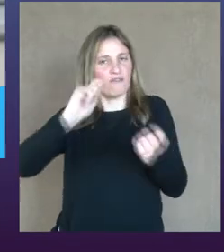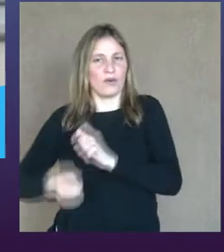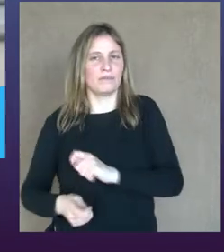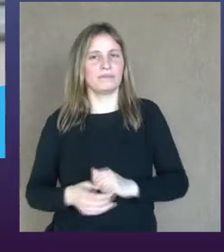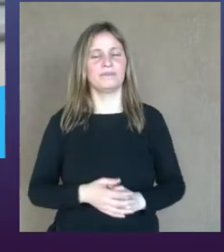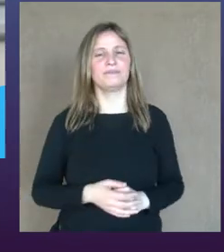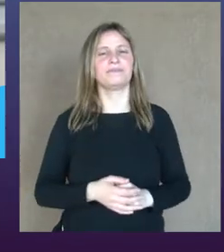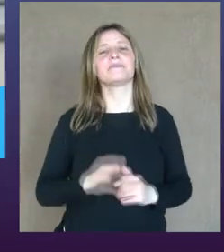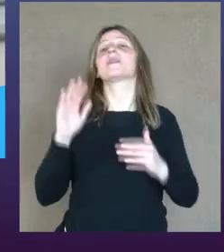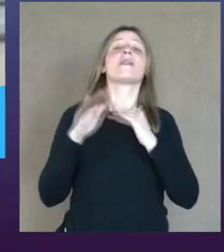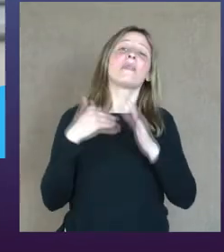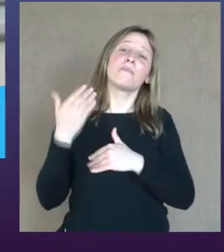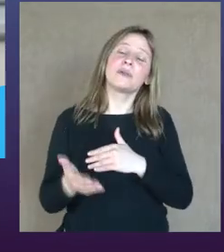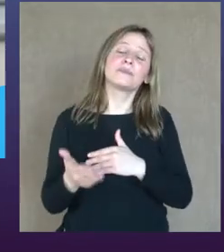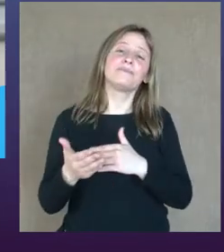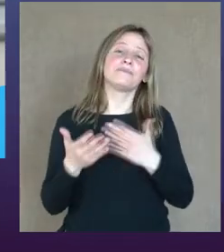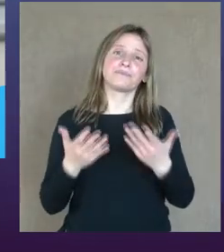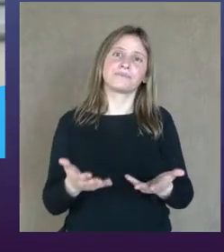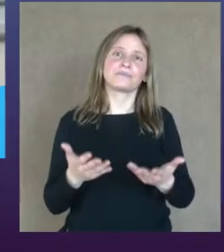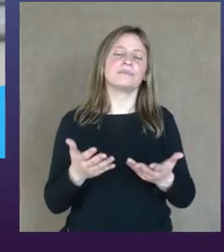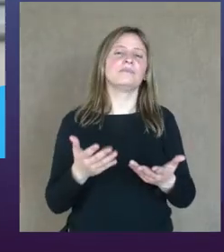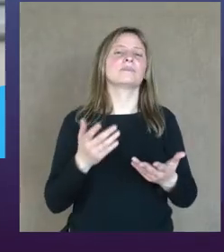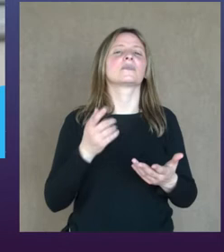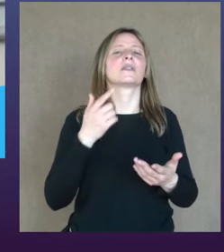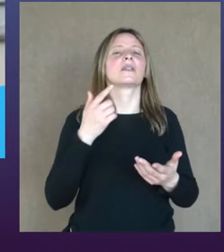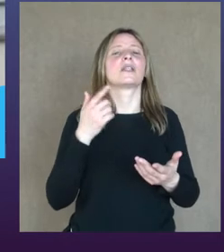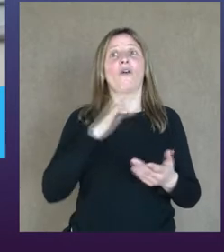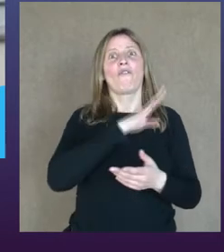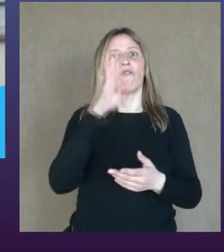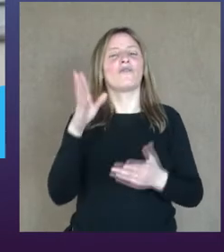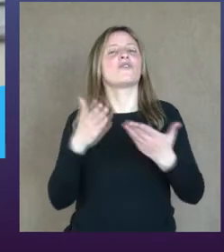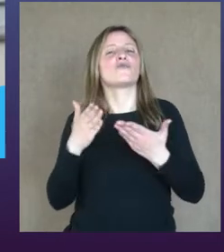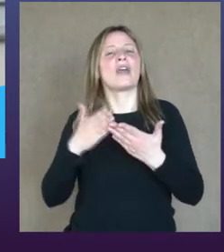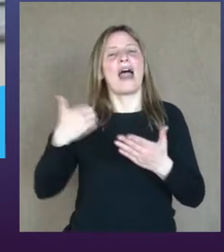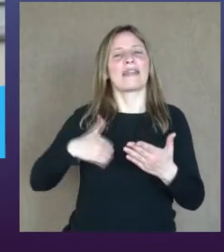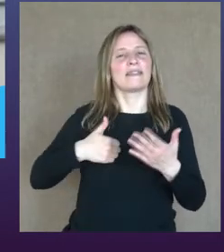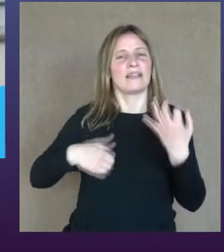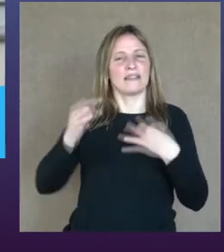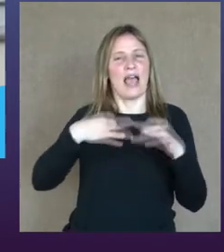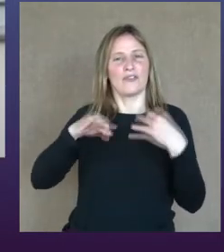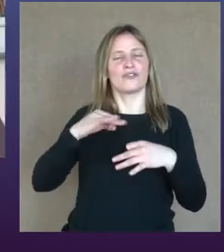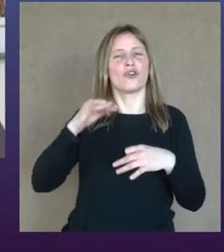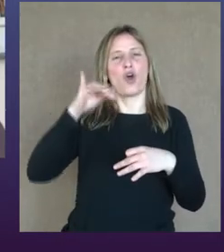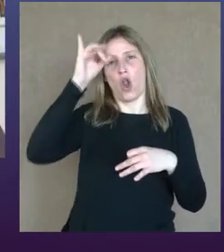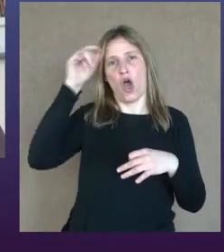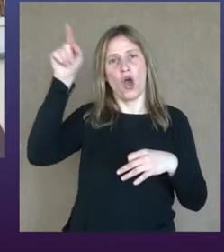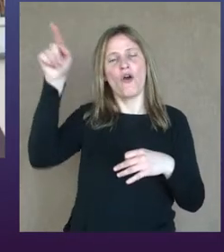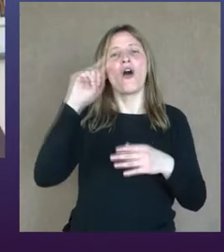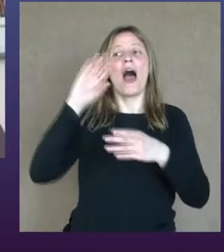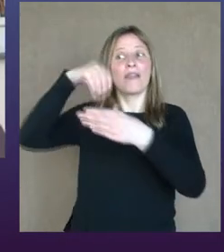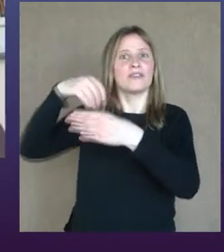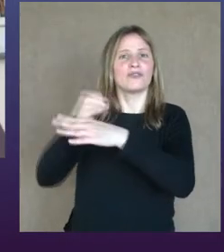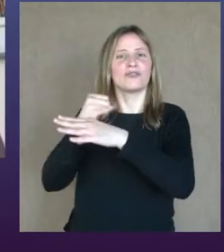transformación. Y después, bueno, en el Colón, cuando fui a estudiar al Colón, el instituto estaba dentro del teatro.